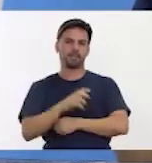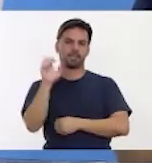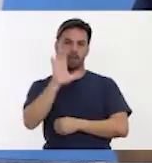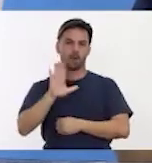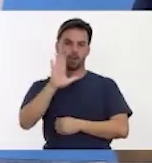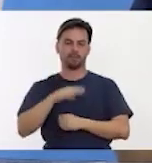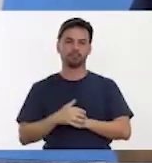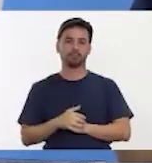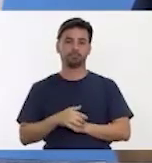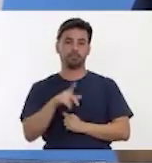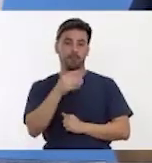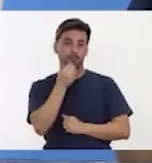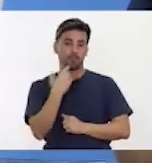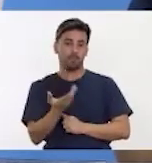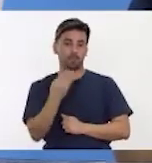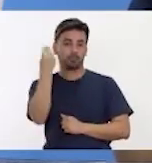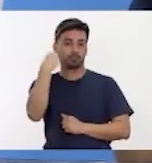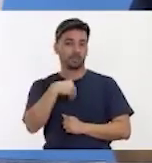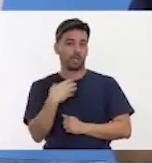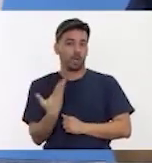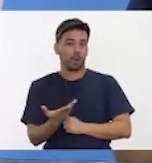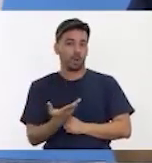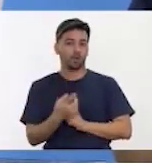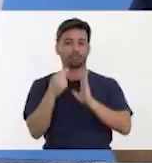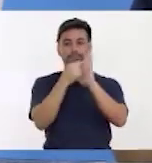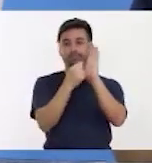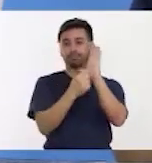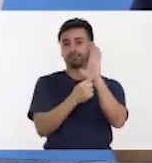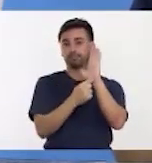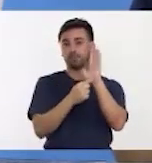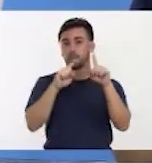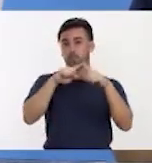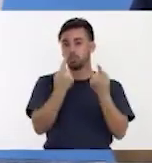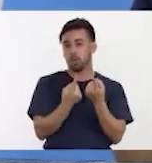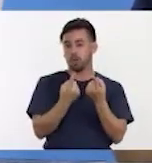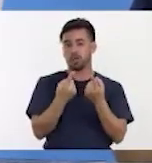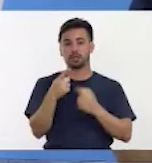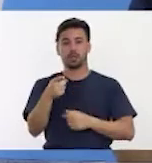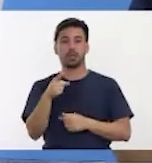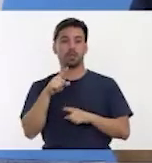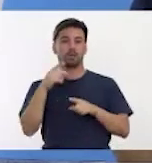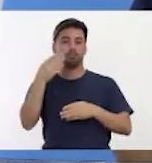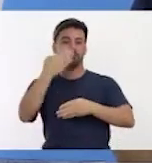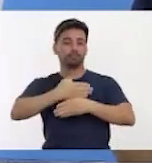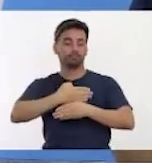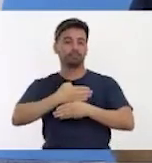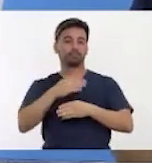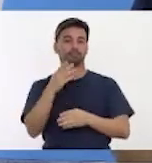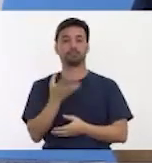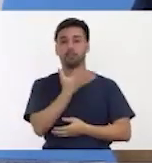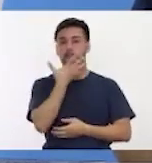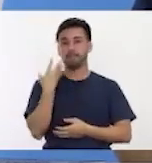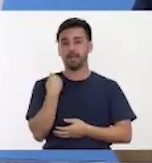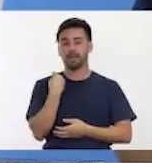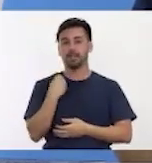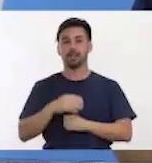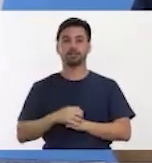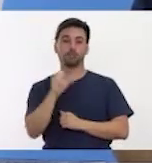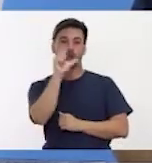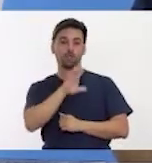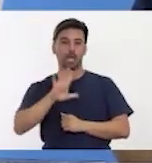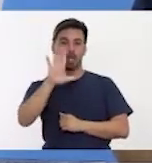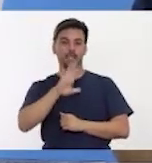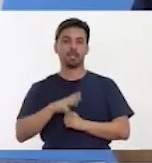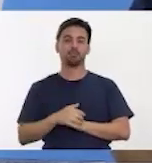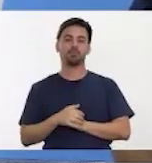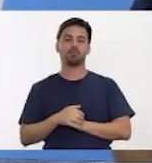estos países. Esto nos va a permitir determinar las causas del derrumbe del socialismo